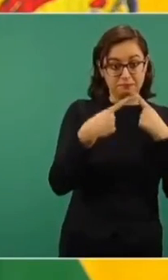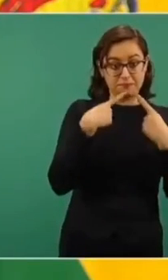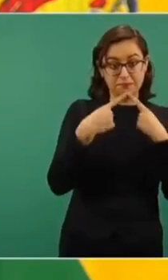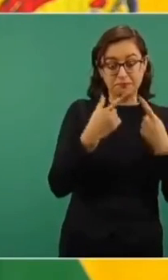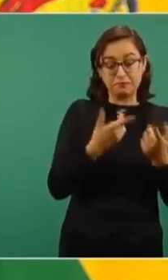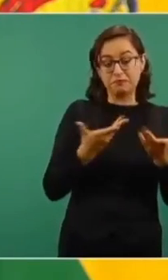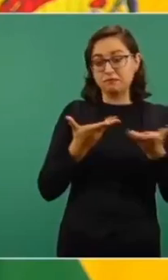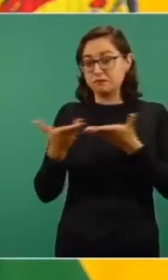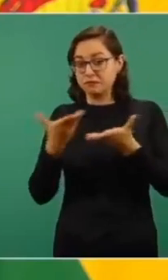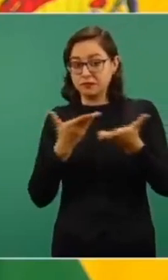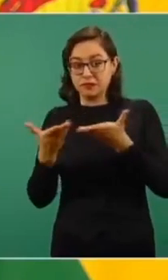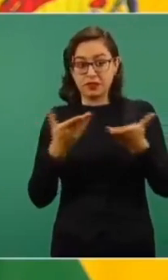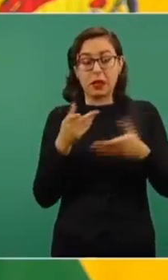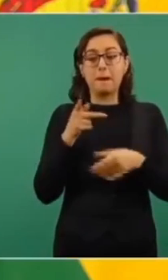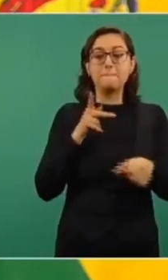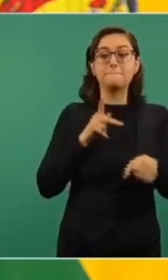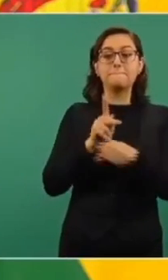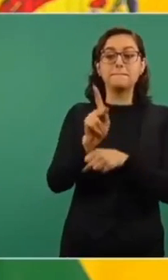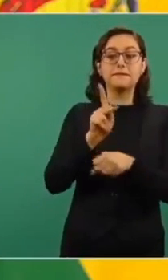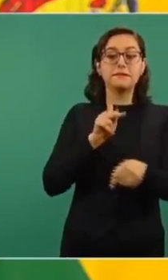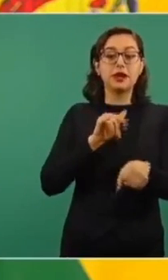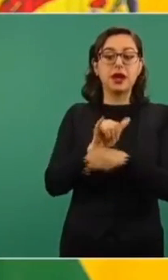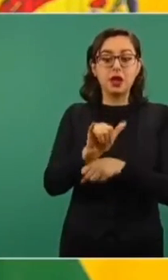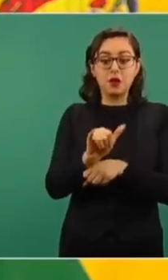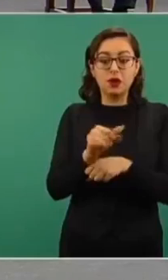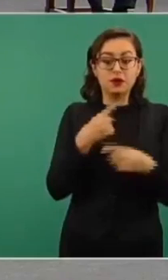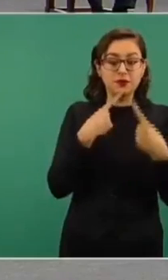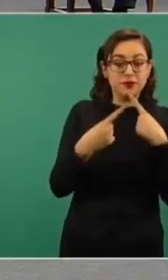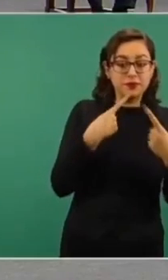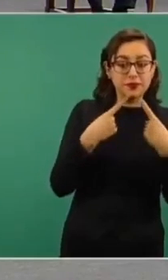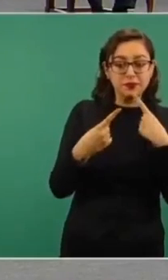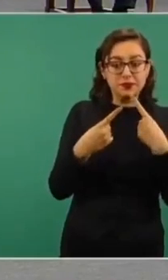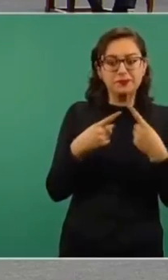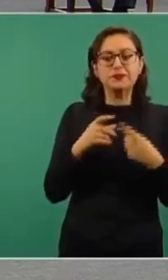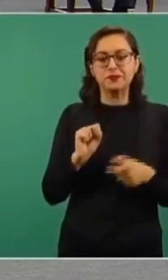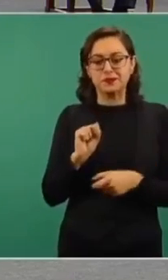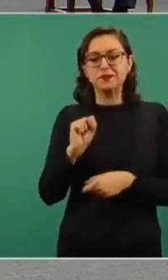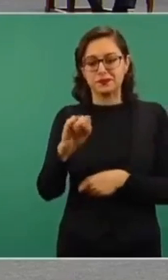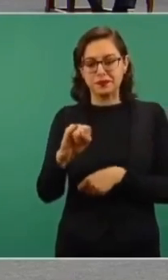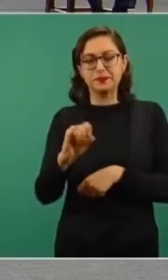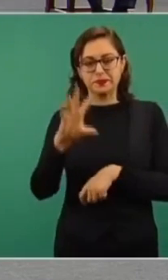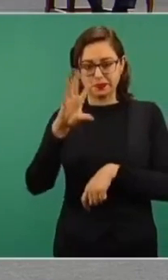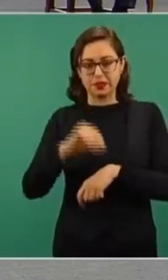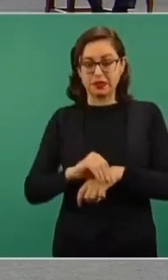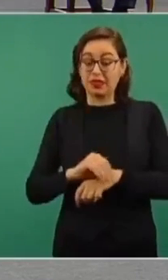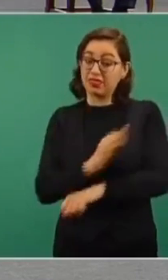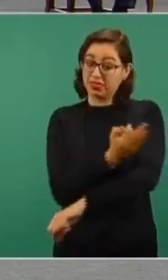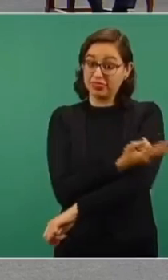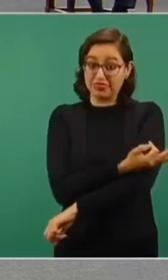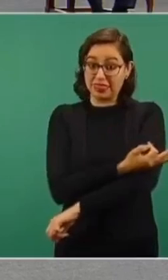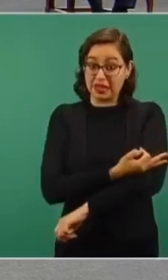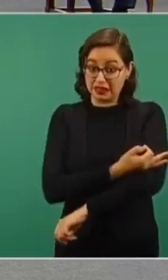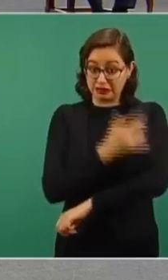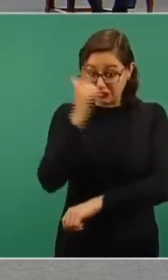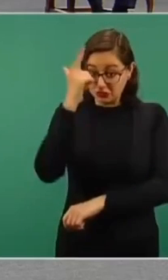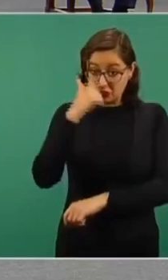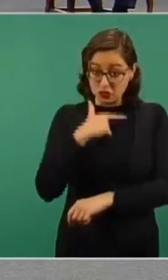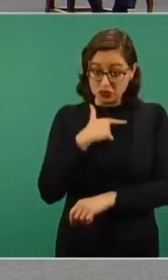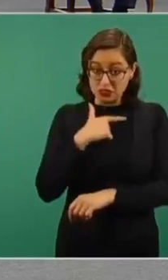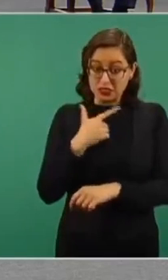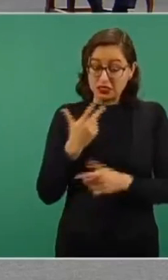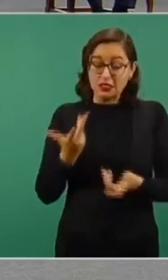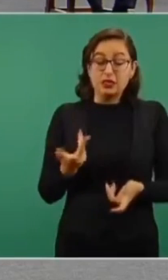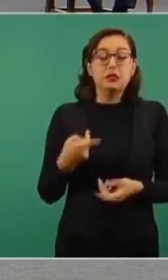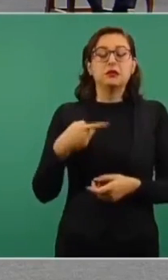Paraguay nos dieron autorización, ya muy tarde, pero ya era muy entrada la noche, de